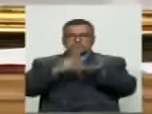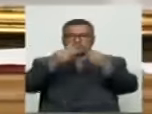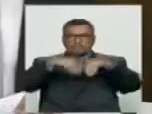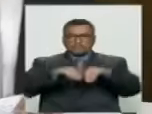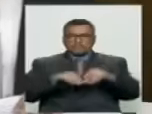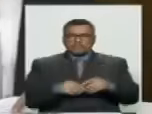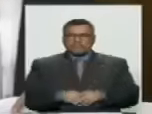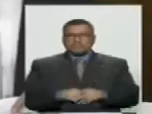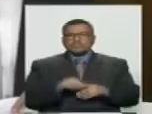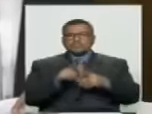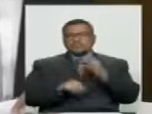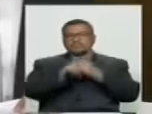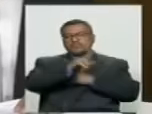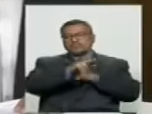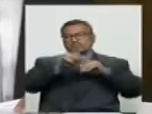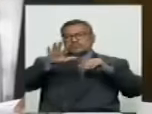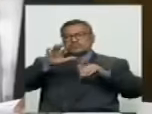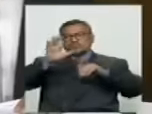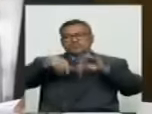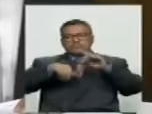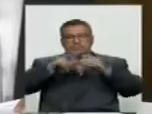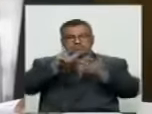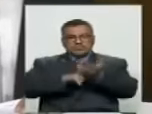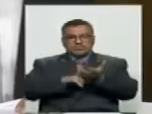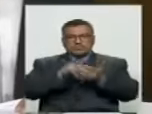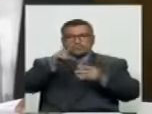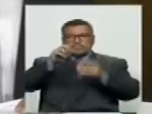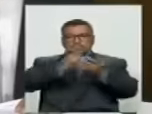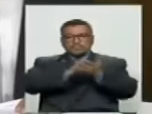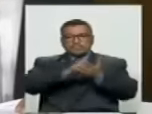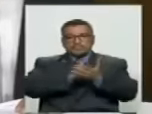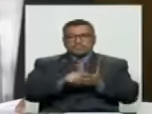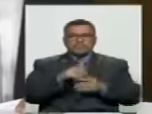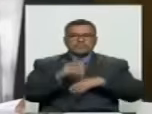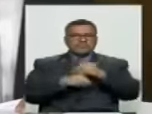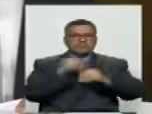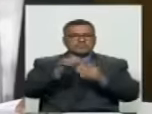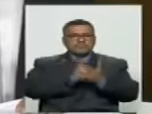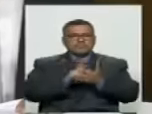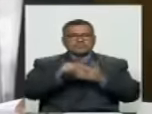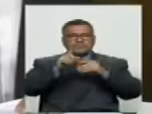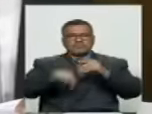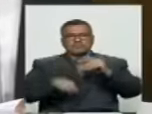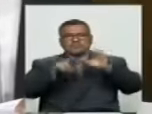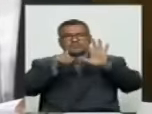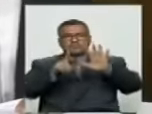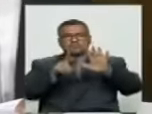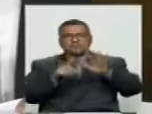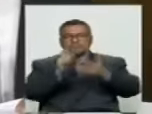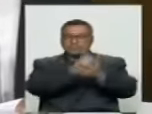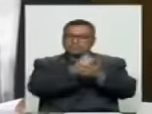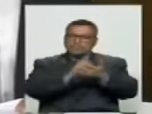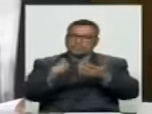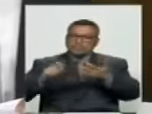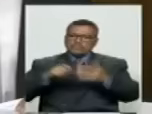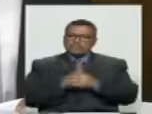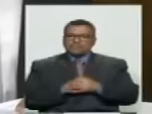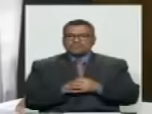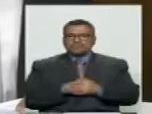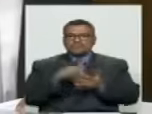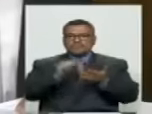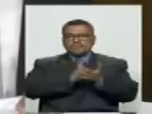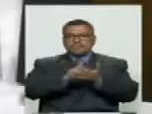Aprobado. Siguiente. 35. Se sugiere aprobar un nuevo artículo, el cual será el artículo 16, quedando redactado en los